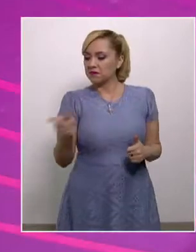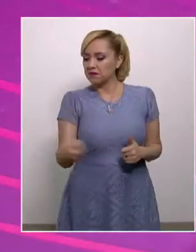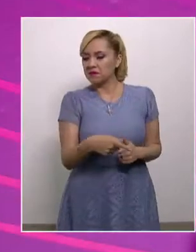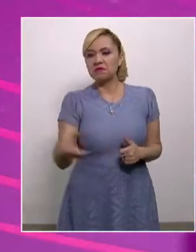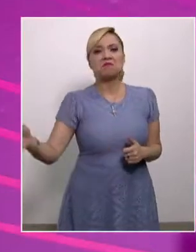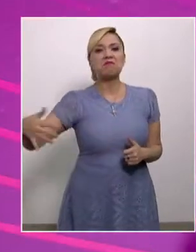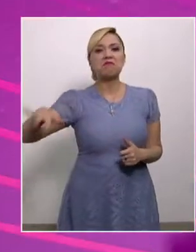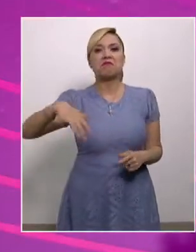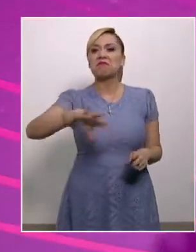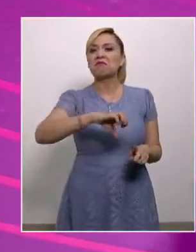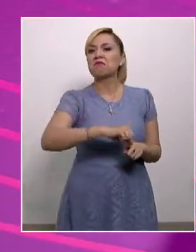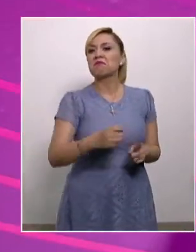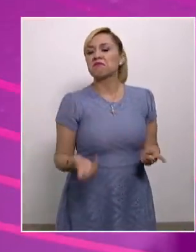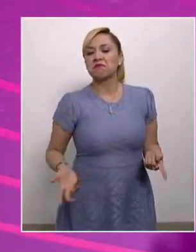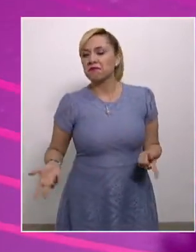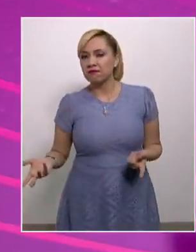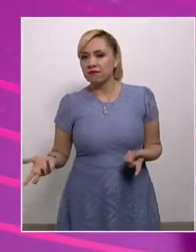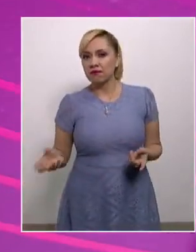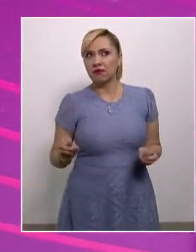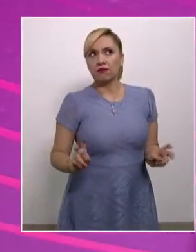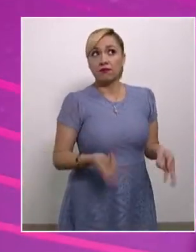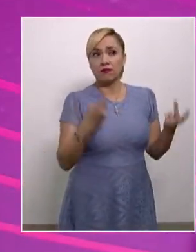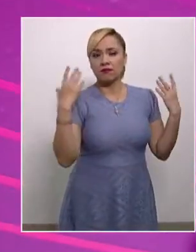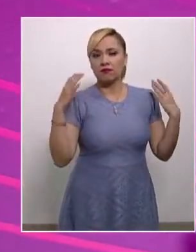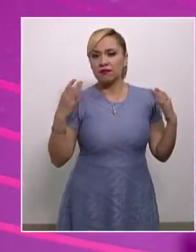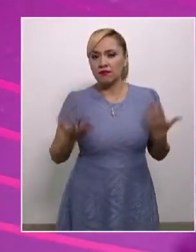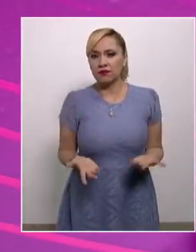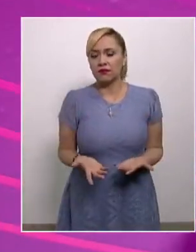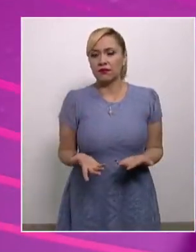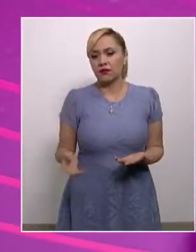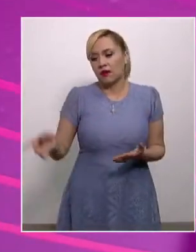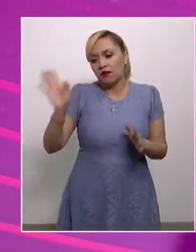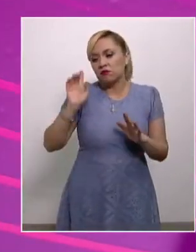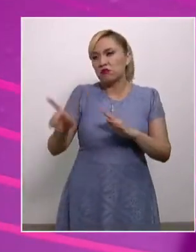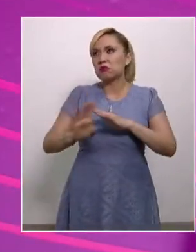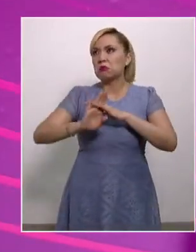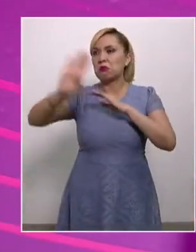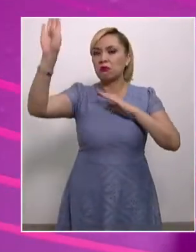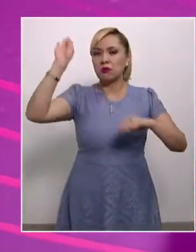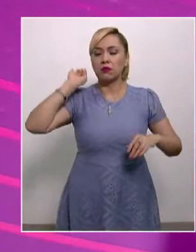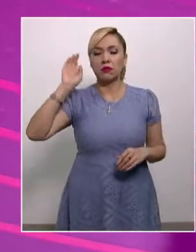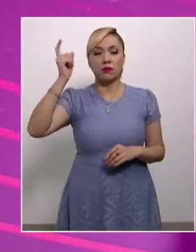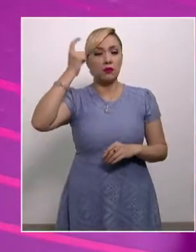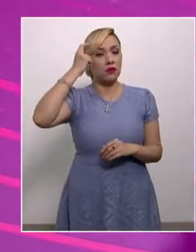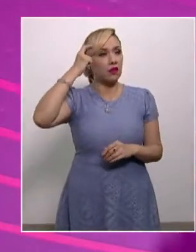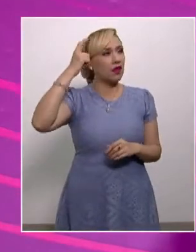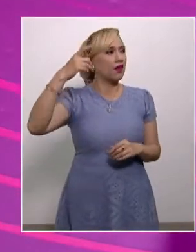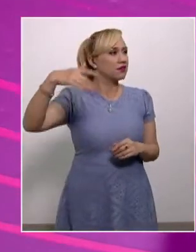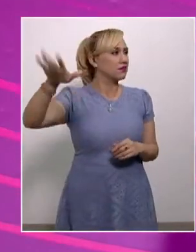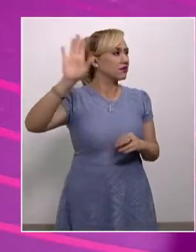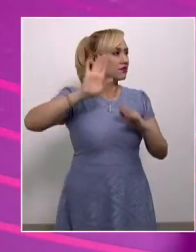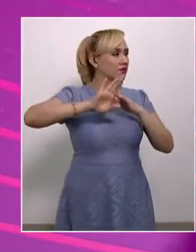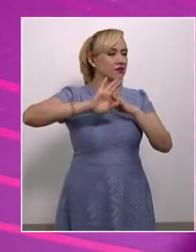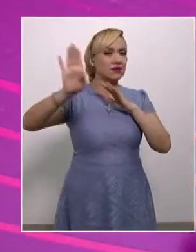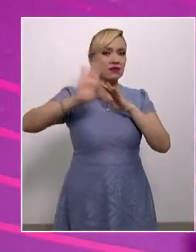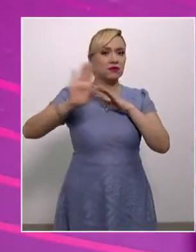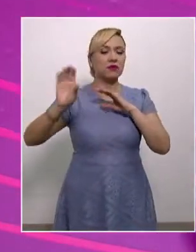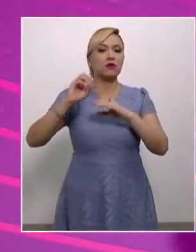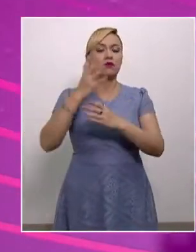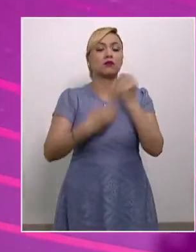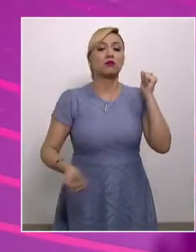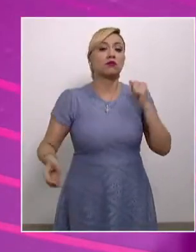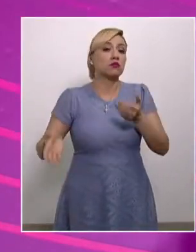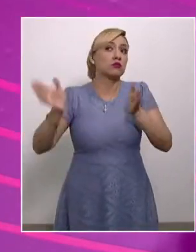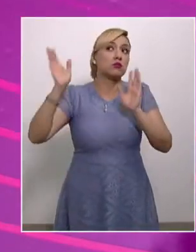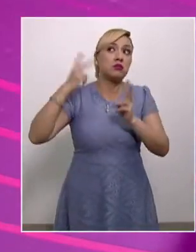buscar, o que de aquí a que la buscan, probablemente nadie se acuerde, piense se fue de migrante, y tenemos muy en la cabeza de que se fue de migrante o se fue desplazado, puede ser que